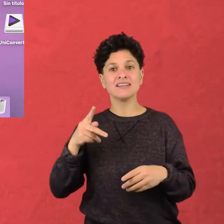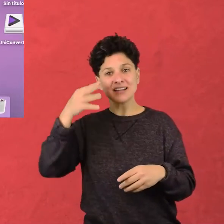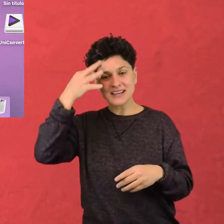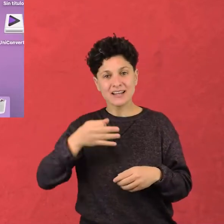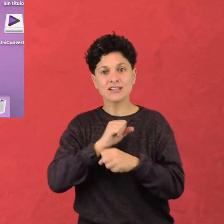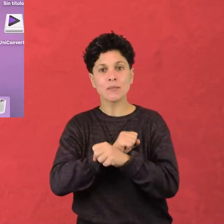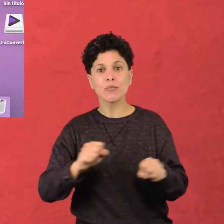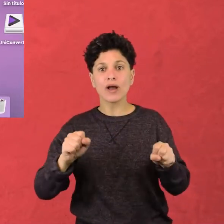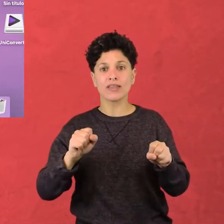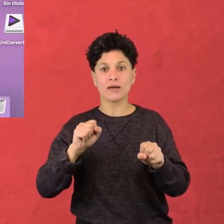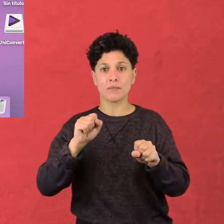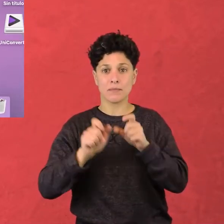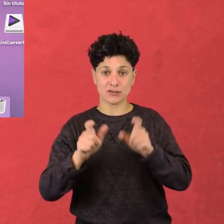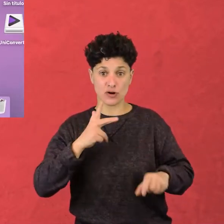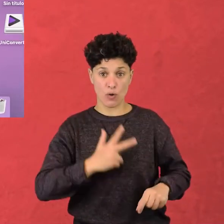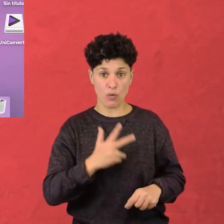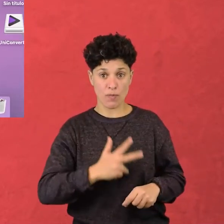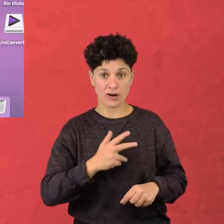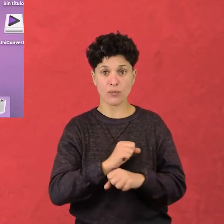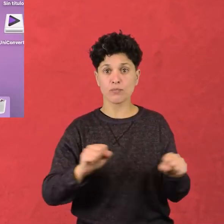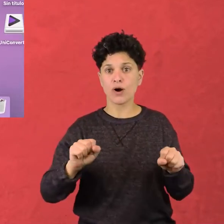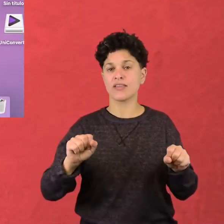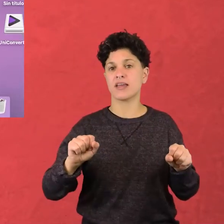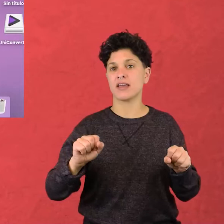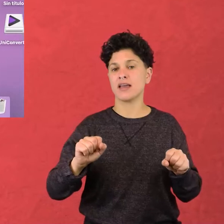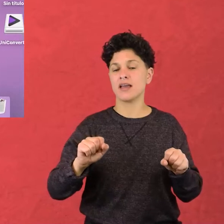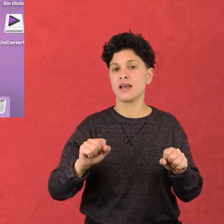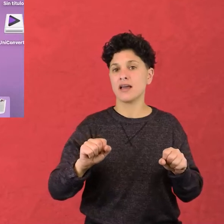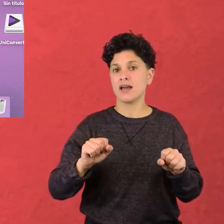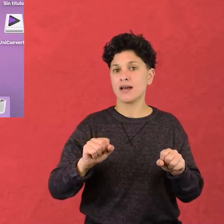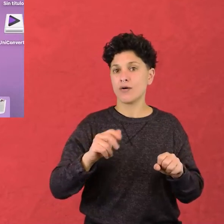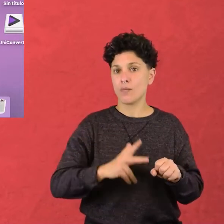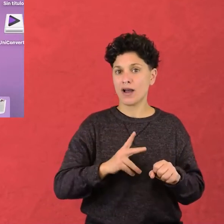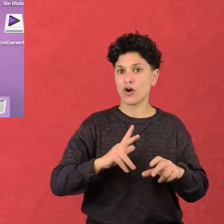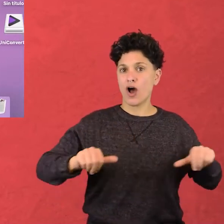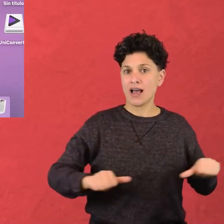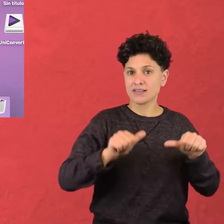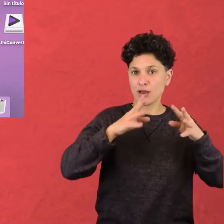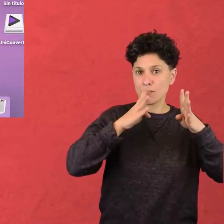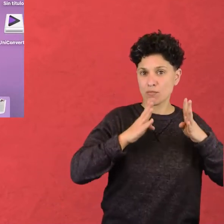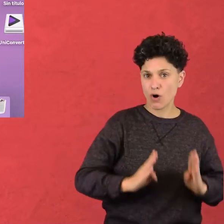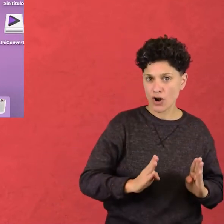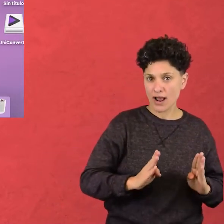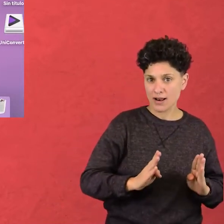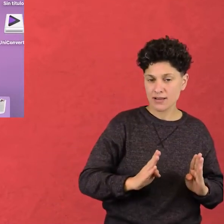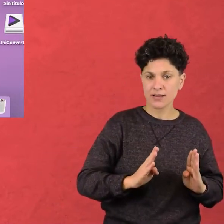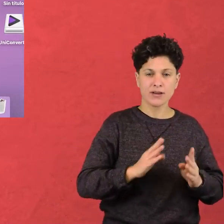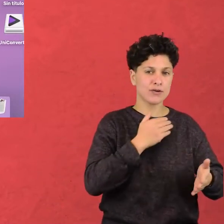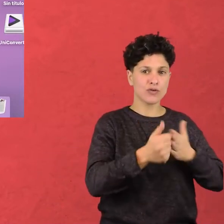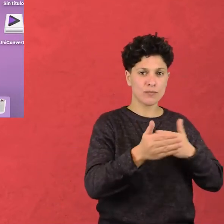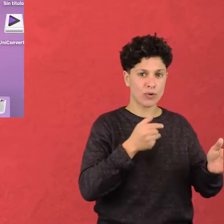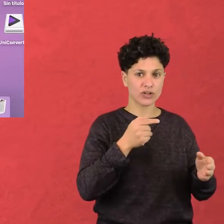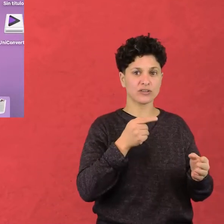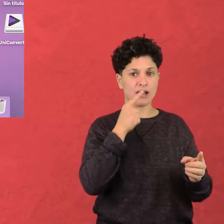autor, y eso es lo que me gusta de Kant, que Kant cree que es posible que hayan seres humanos que actúen de